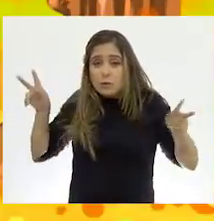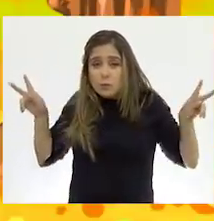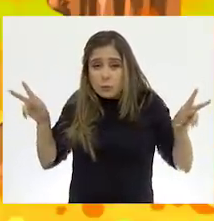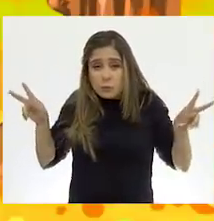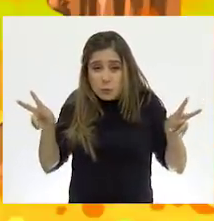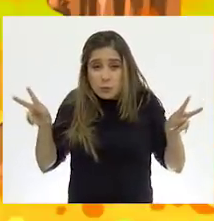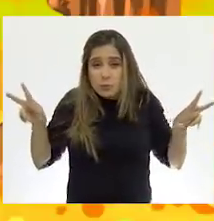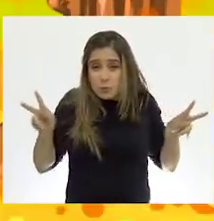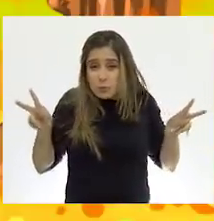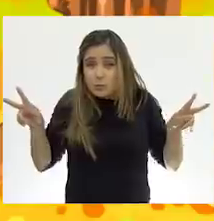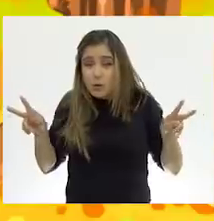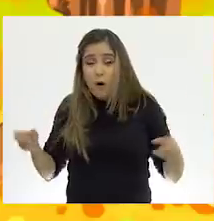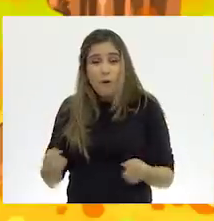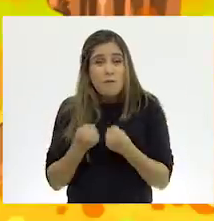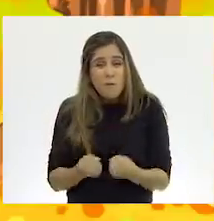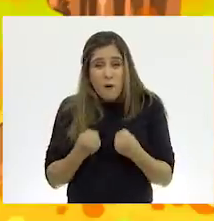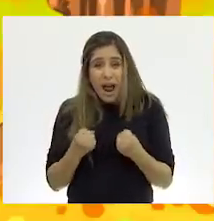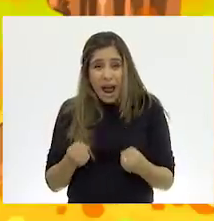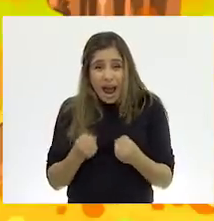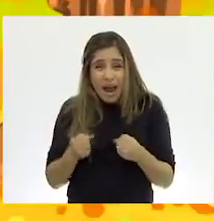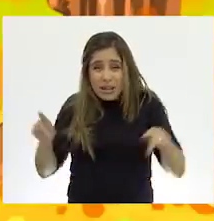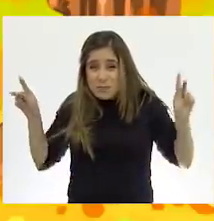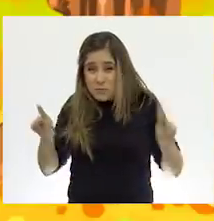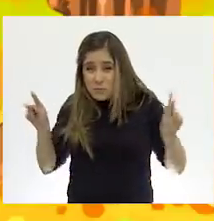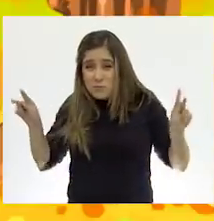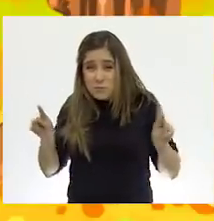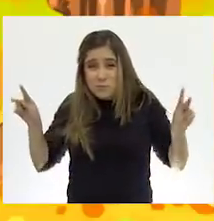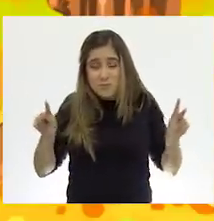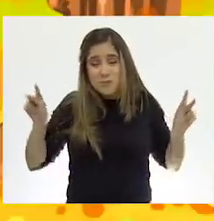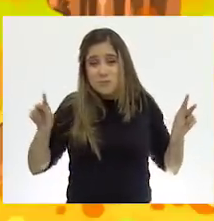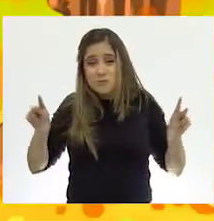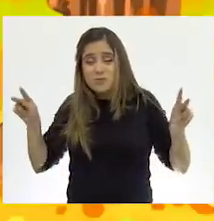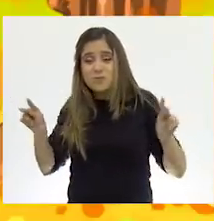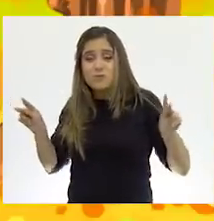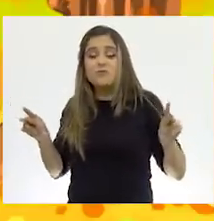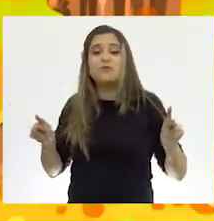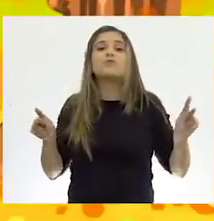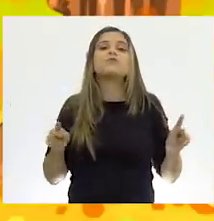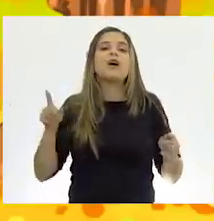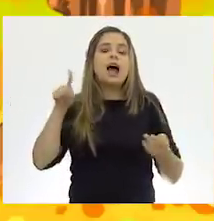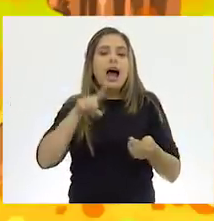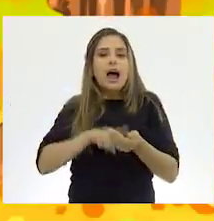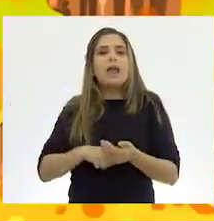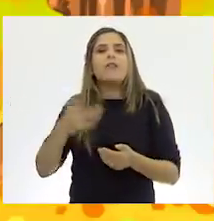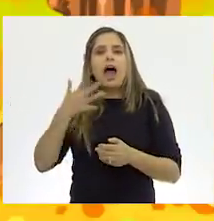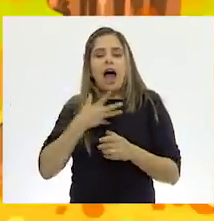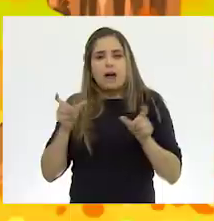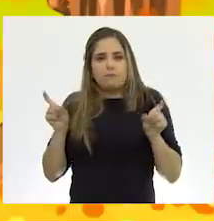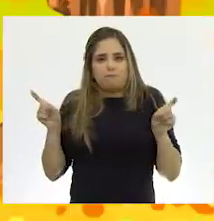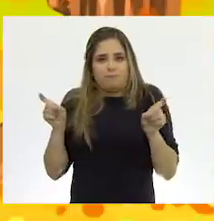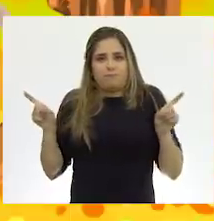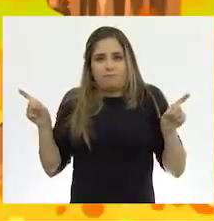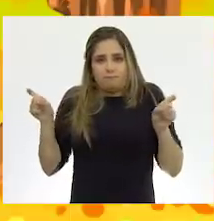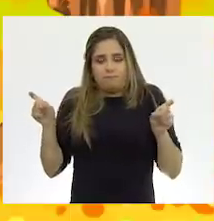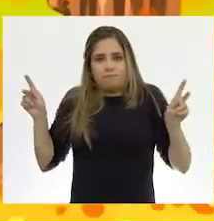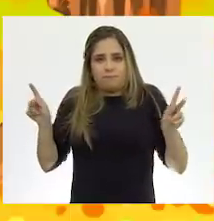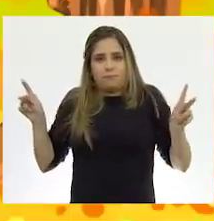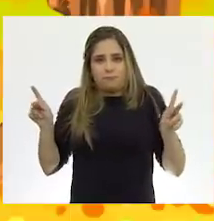están unidos fuertemente entre sí con unos pequeños ganchos. Las